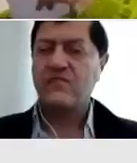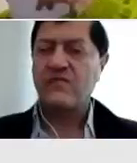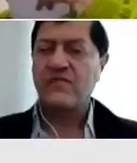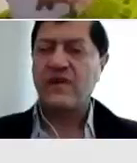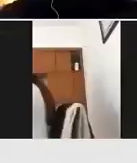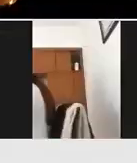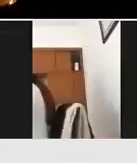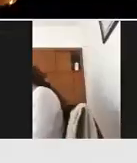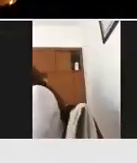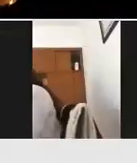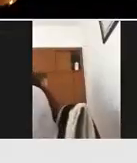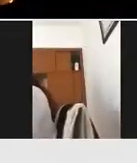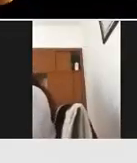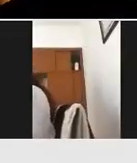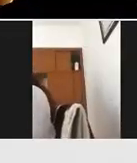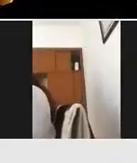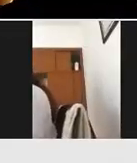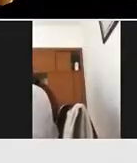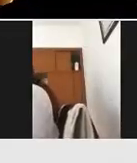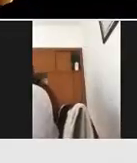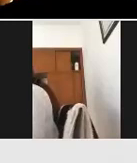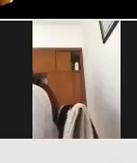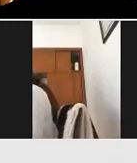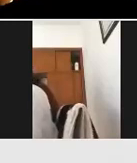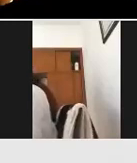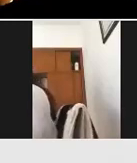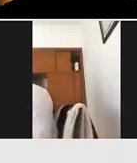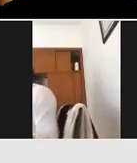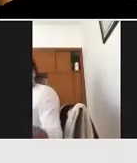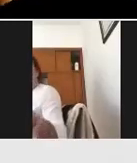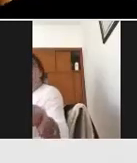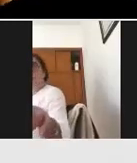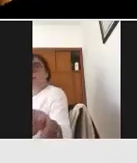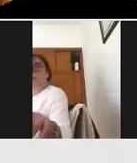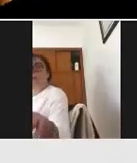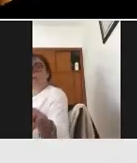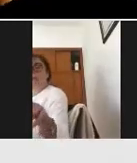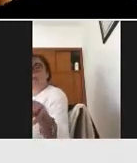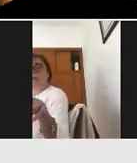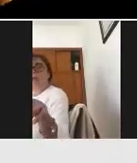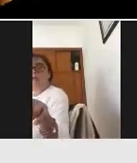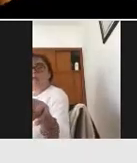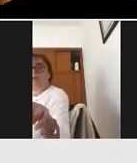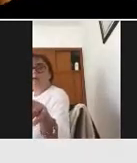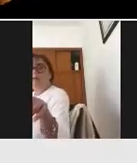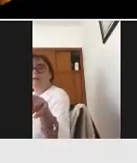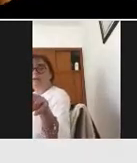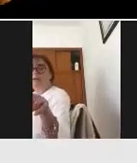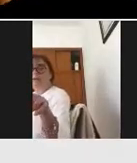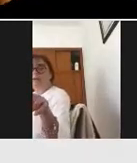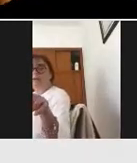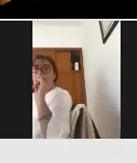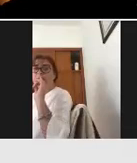todo el articulado de cada artículo de la convención comienza así los estados partes manifiestan